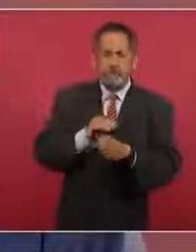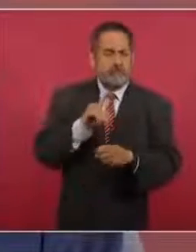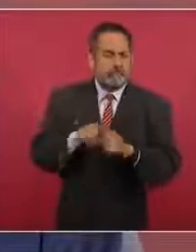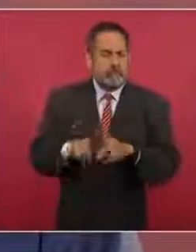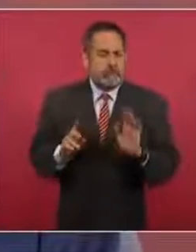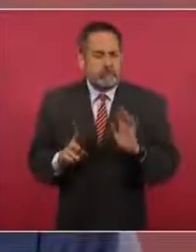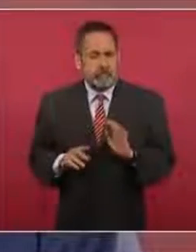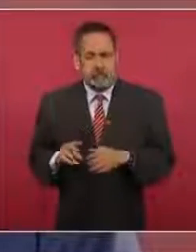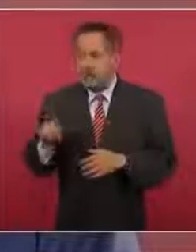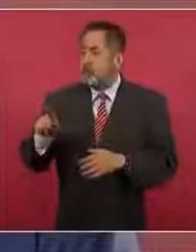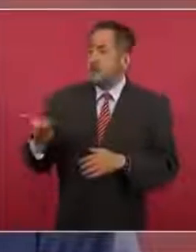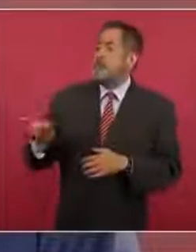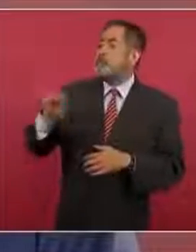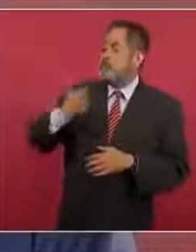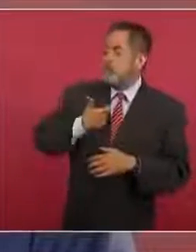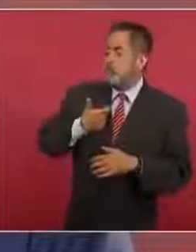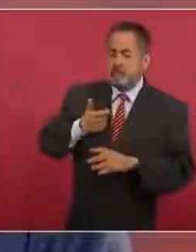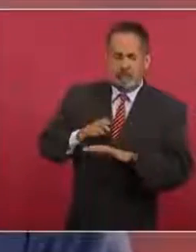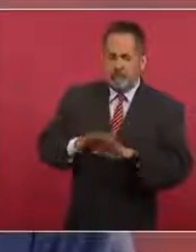sin